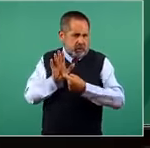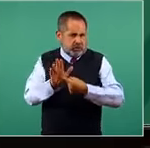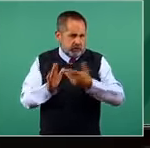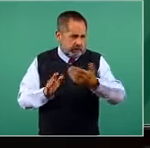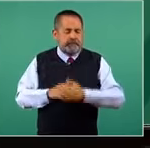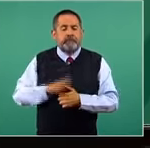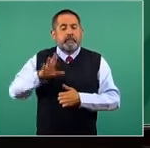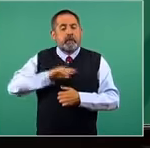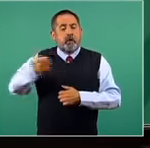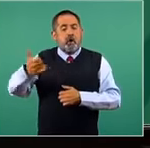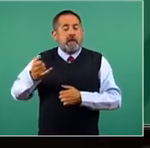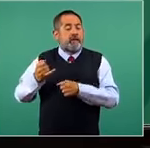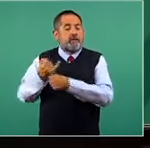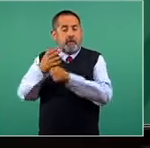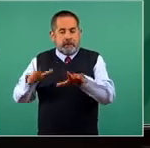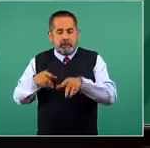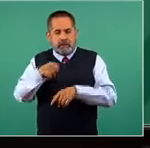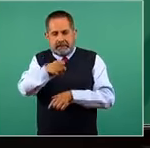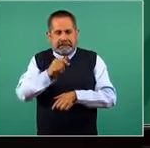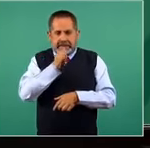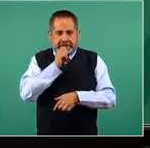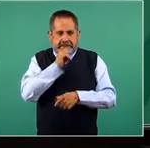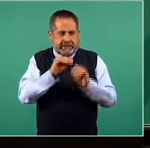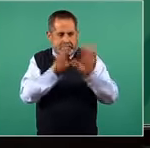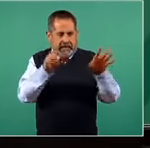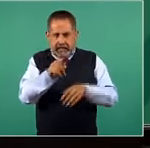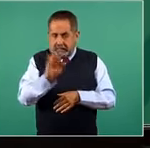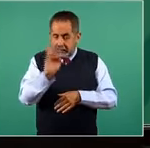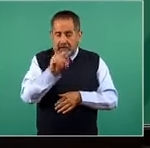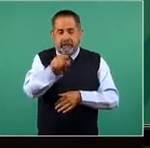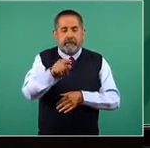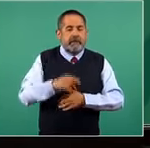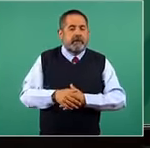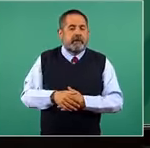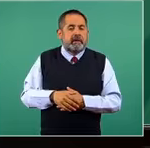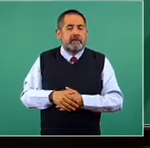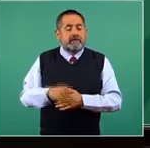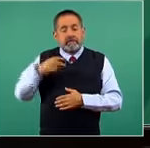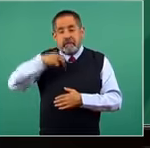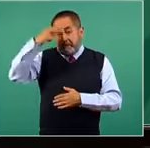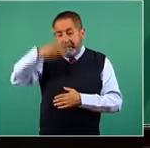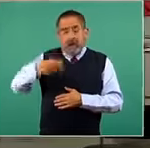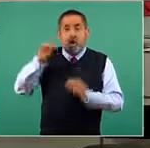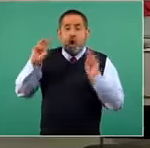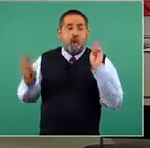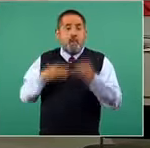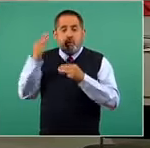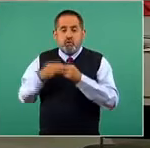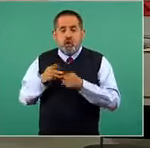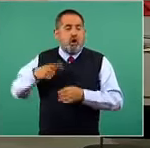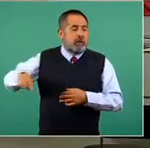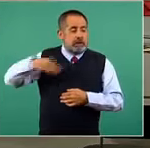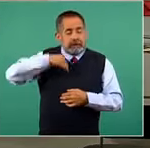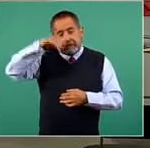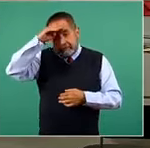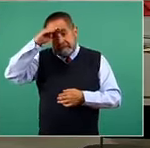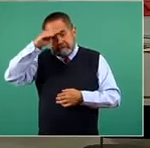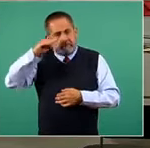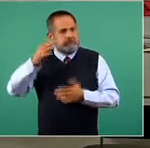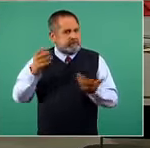otra información, que posiblemente es la que usted no tiene contemplada, que en México y en el mundo se ha considerado